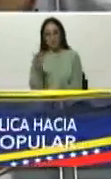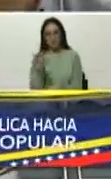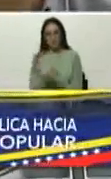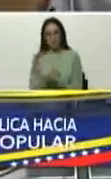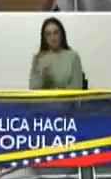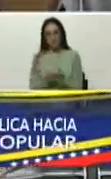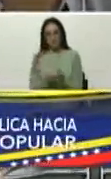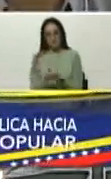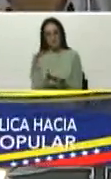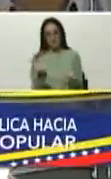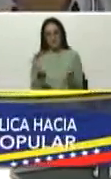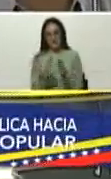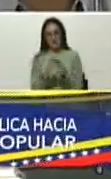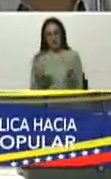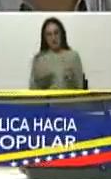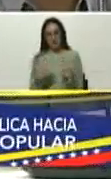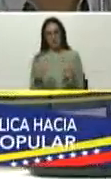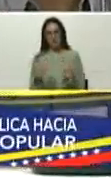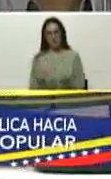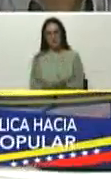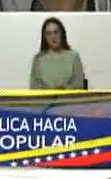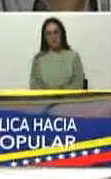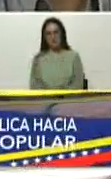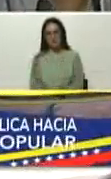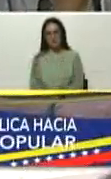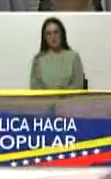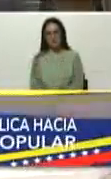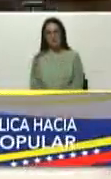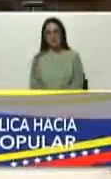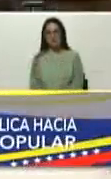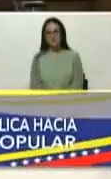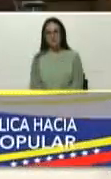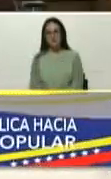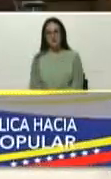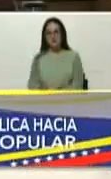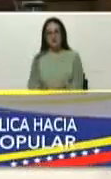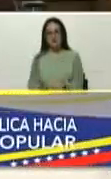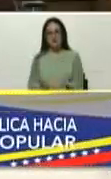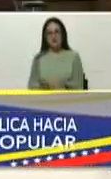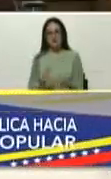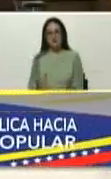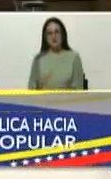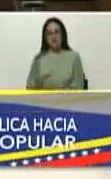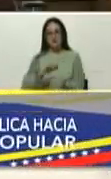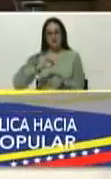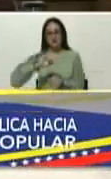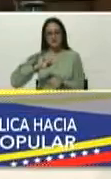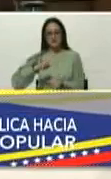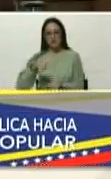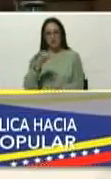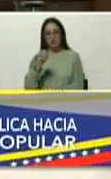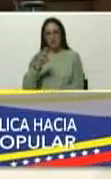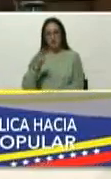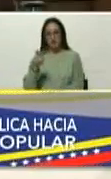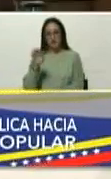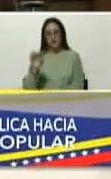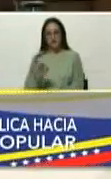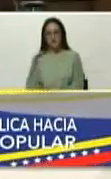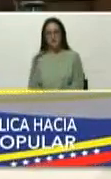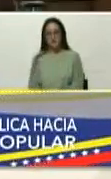camaradas, todos presentes, ministro Jorge Arriaza, ministro del Poder